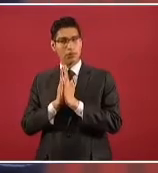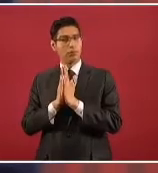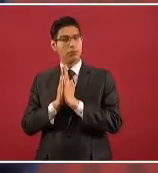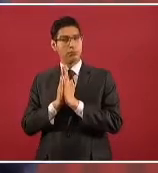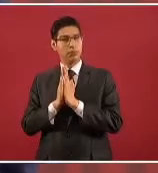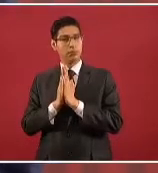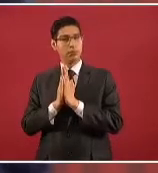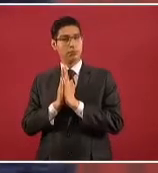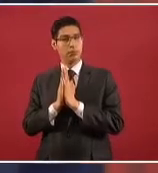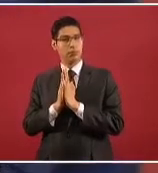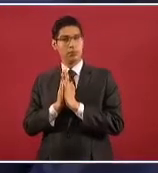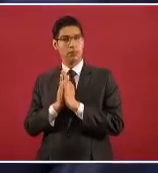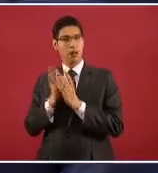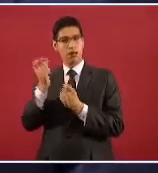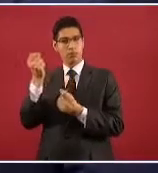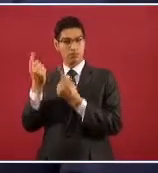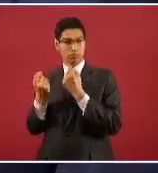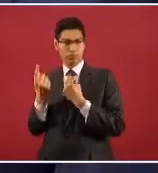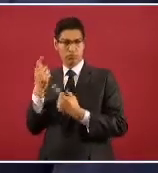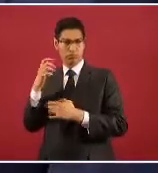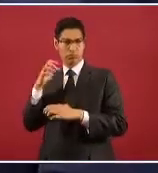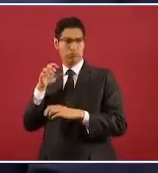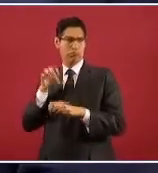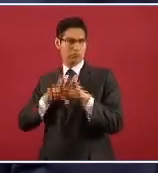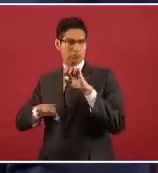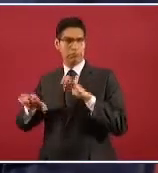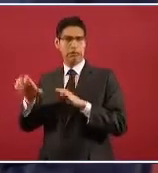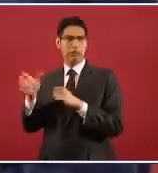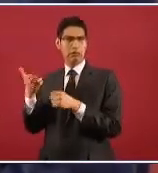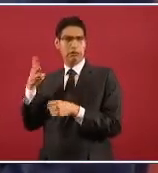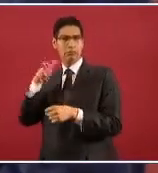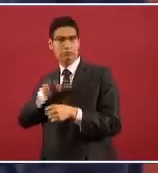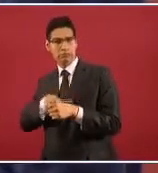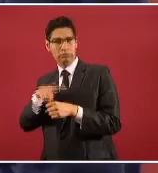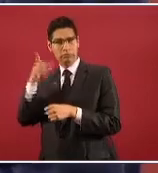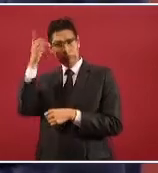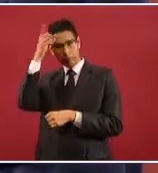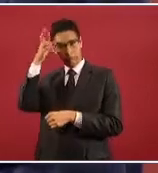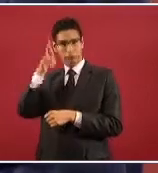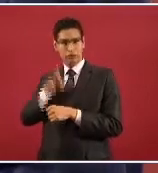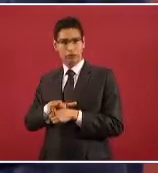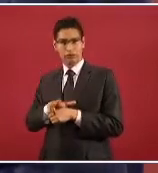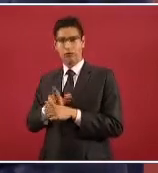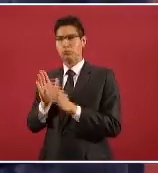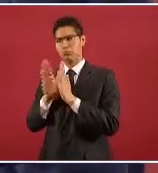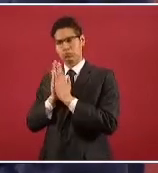los dueños, directivos de hospitales privados,